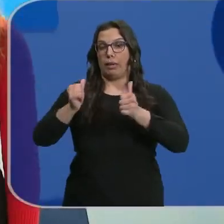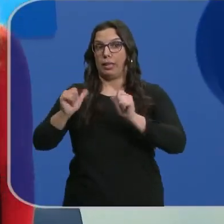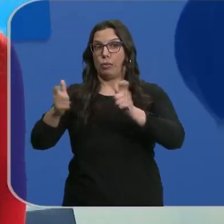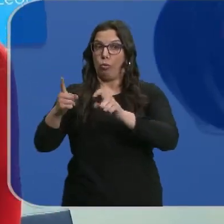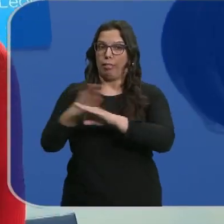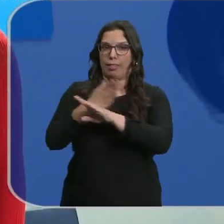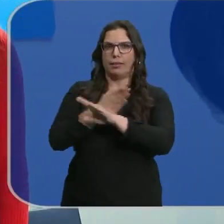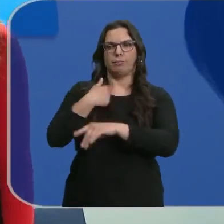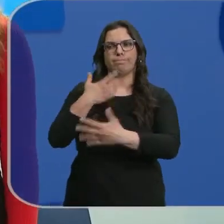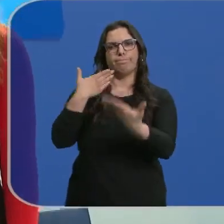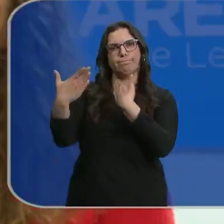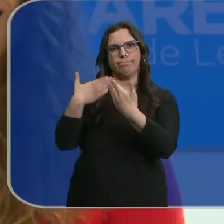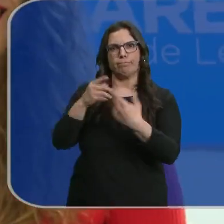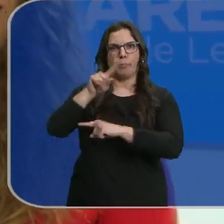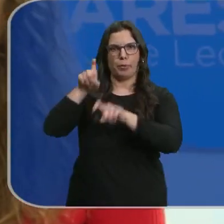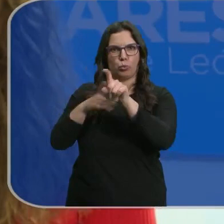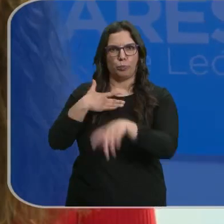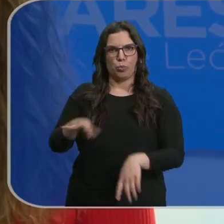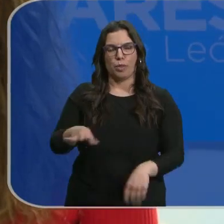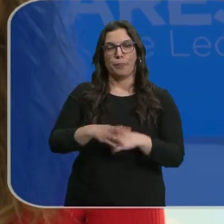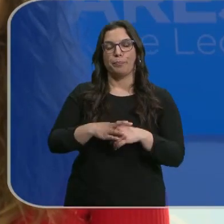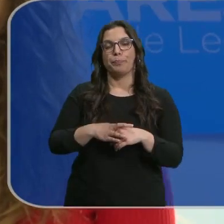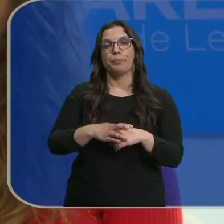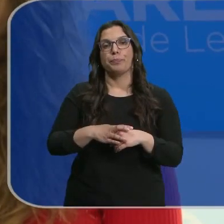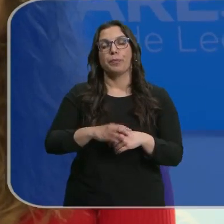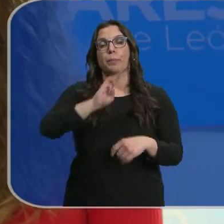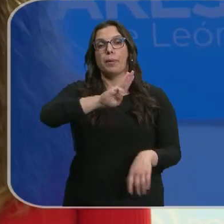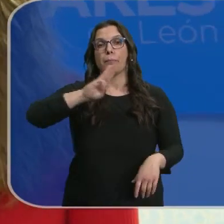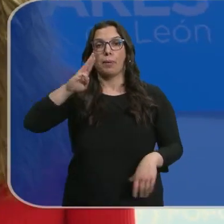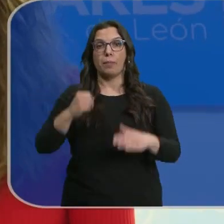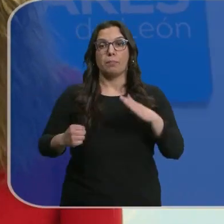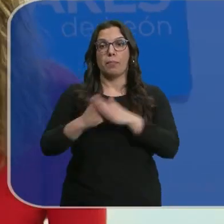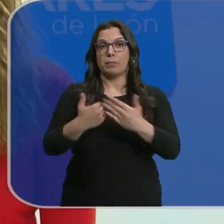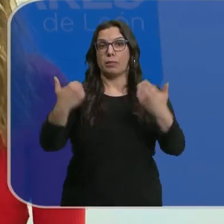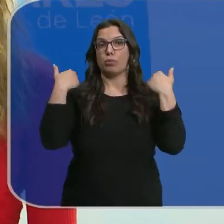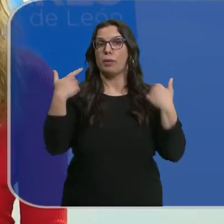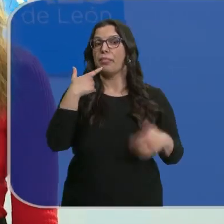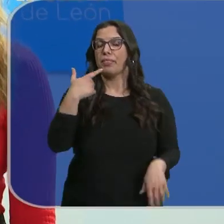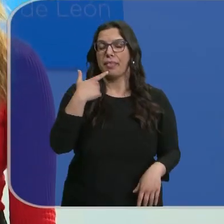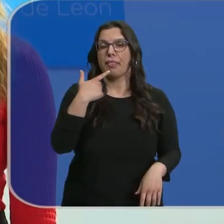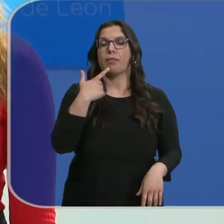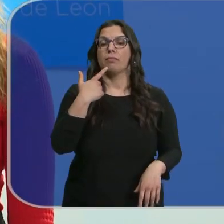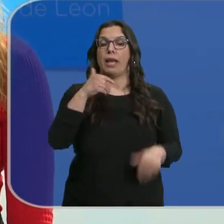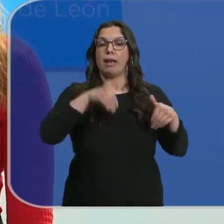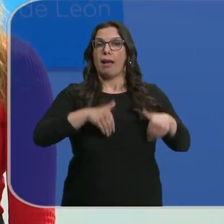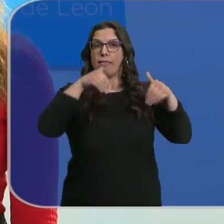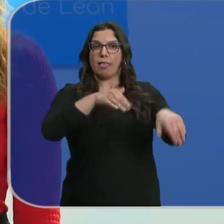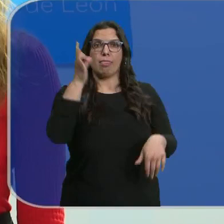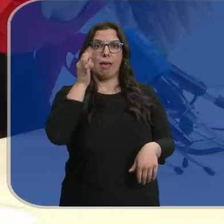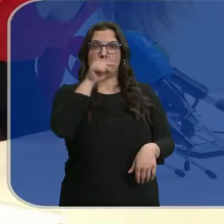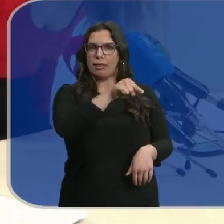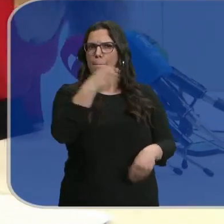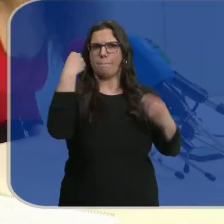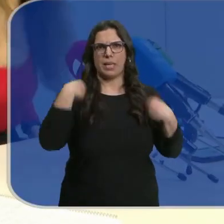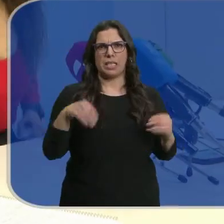antes de comenzar esa reunión. La máxima responsable del partido lo que nos ha dicho es que la candidata sigue